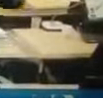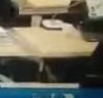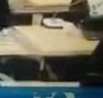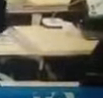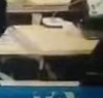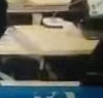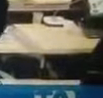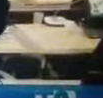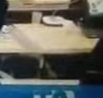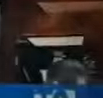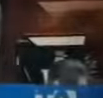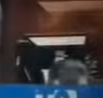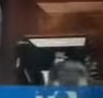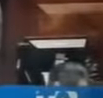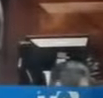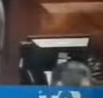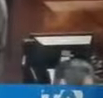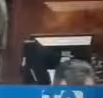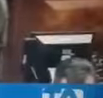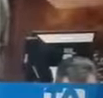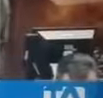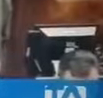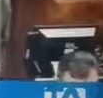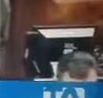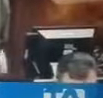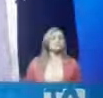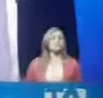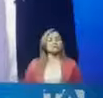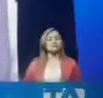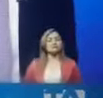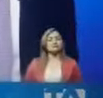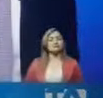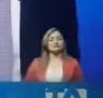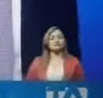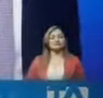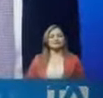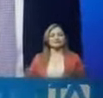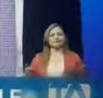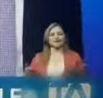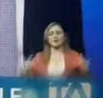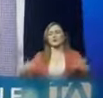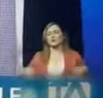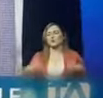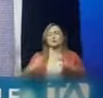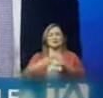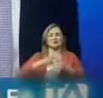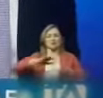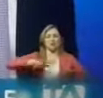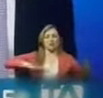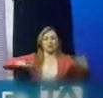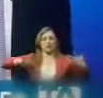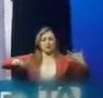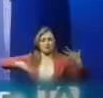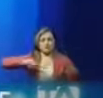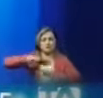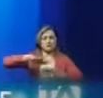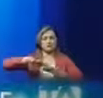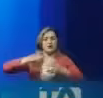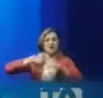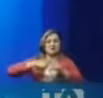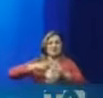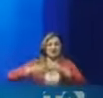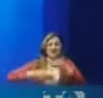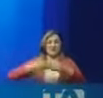les interesa disputarse la primera vicepresidencia de la Asamblea. Lo que pasa es que es la puerta abierta al caos, ¿no? Y en el momento en que las cosas se hacen mal,